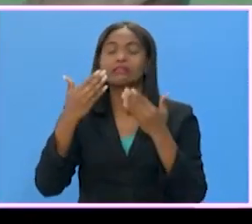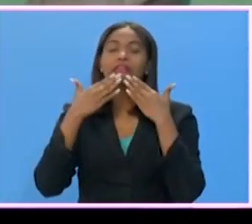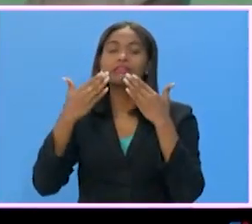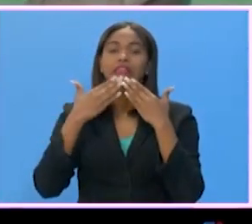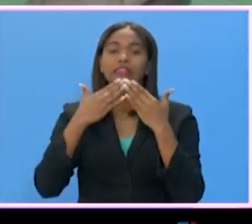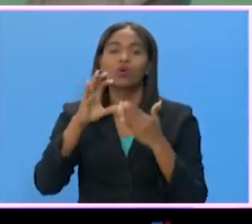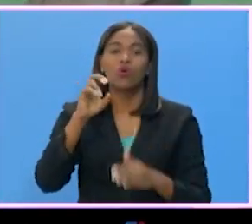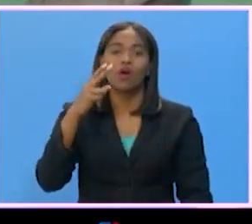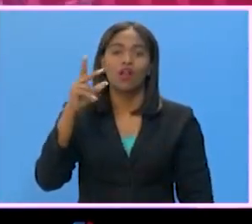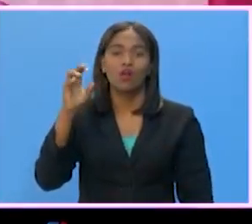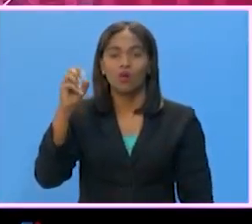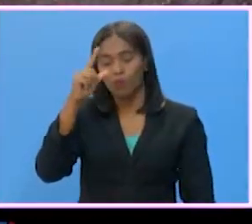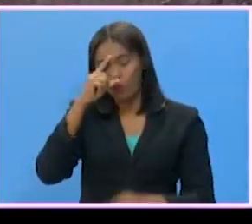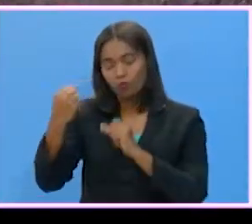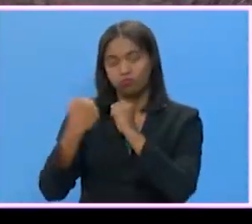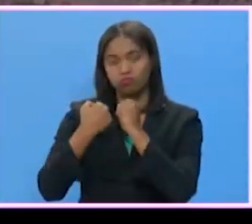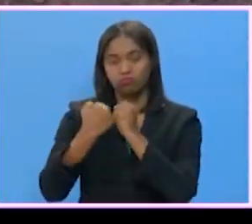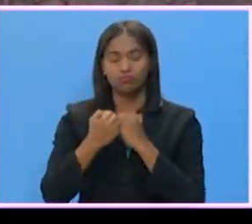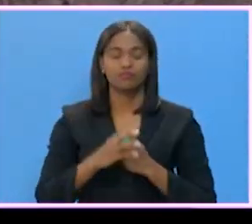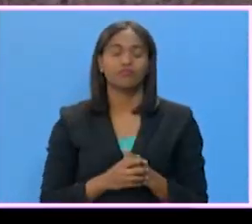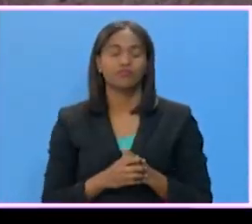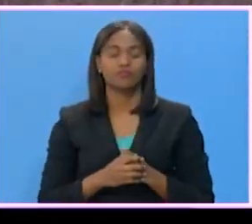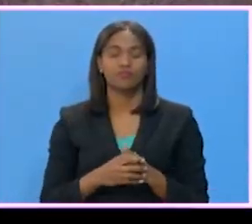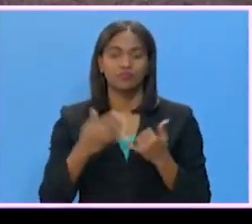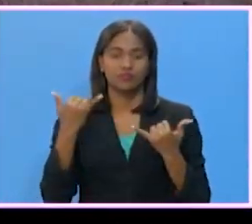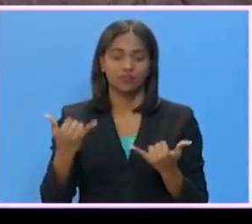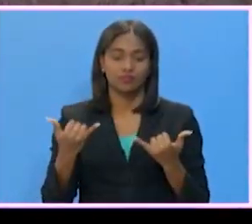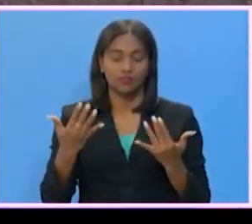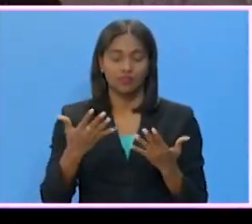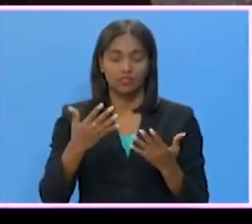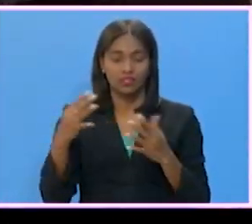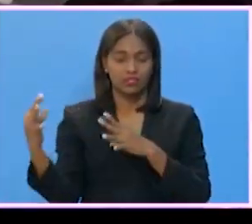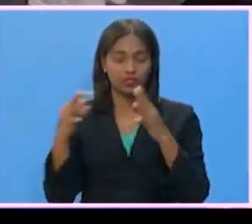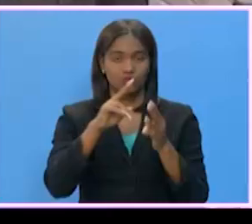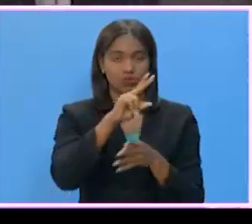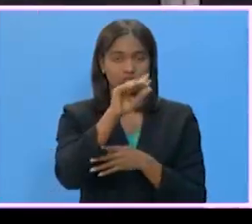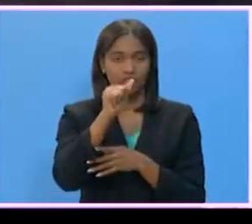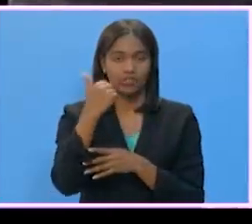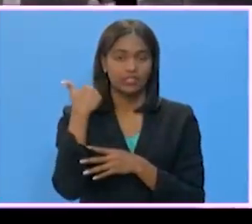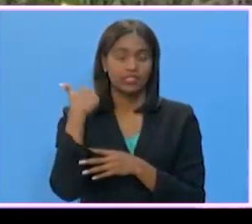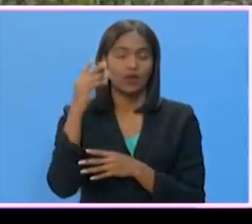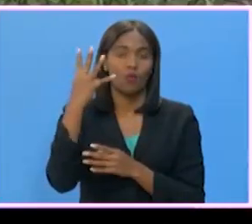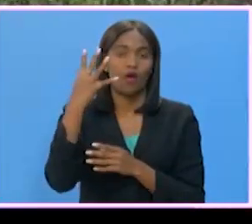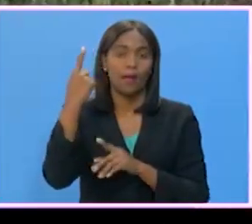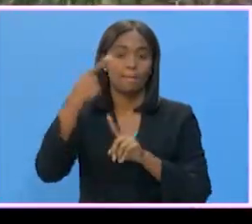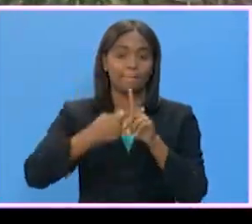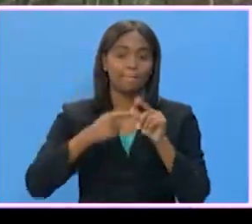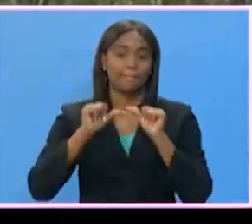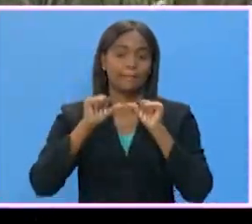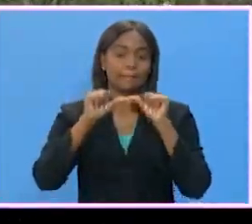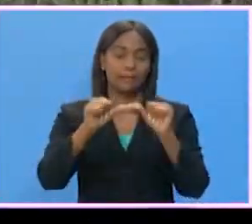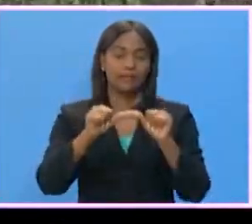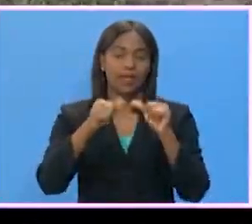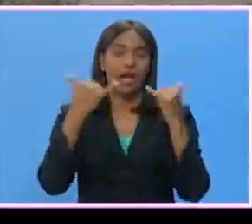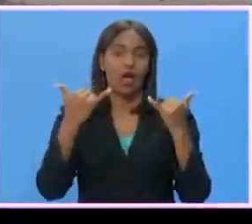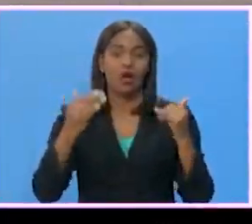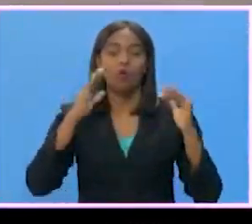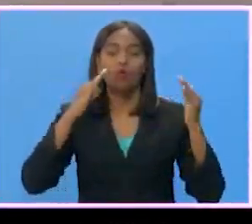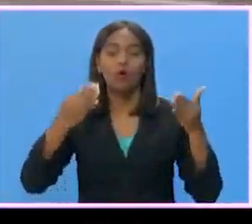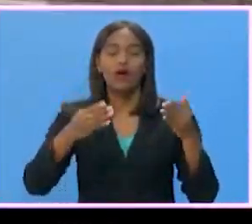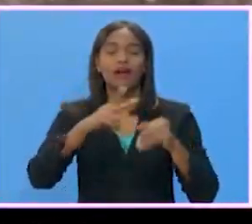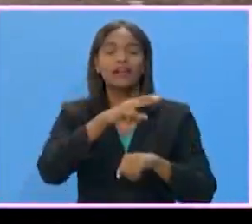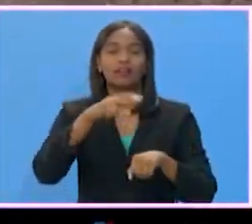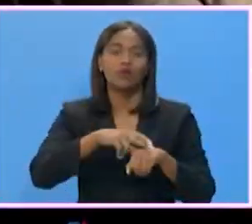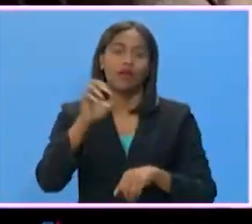Coelho por su gestión. Este martes, la guerra en Ucrania entró en su cuarto mes de combates, ahora concentrados en el